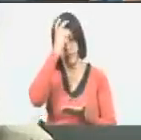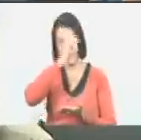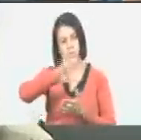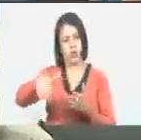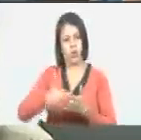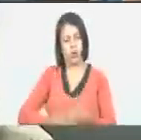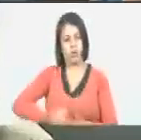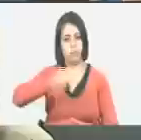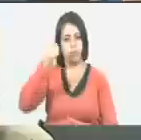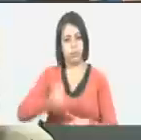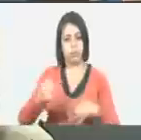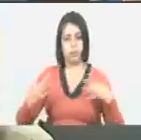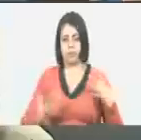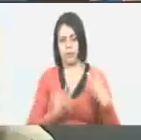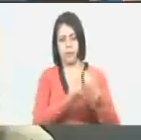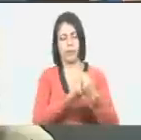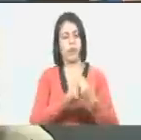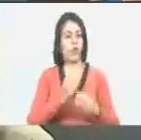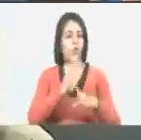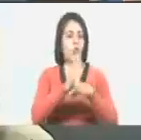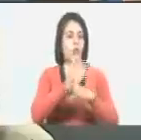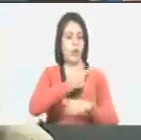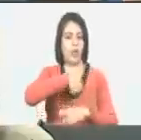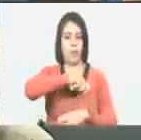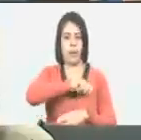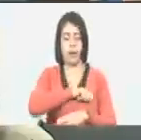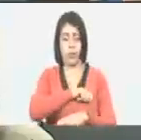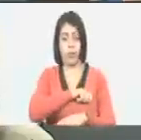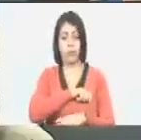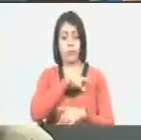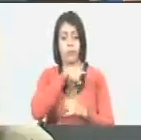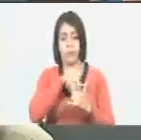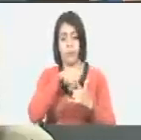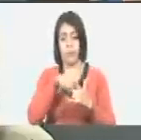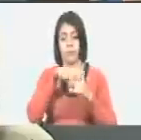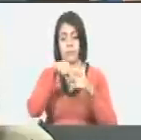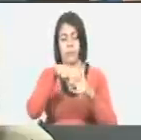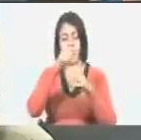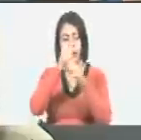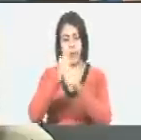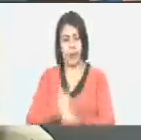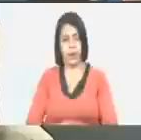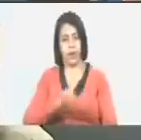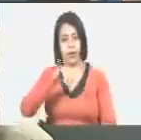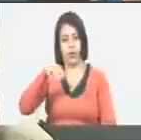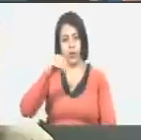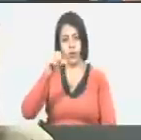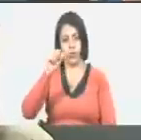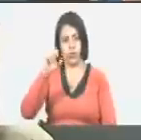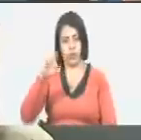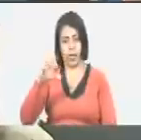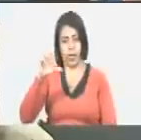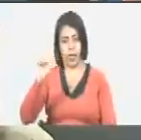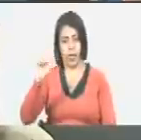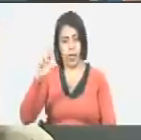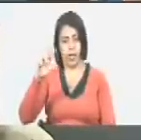rebeldes para luchar contra el yugo español, donde entre otros los esperaba José Caridad González. En este